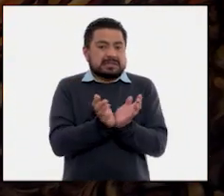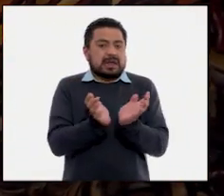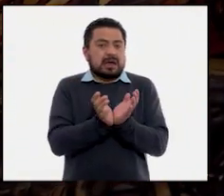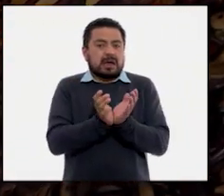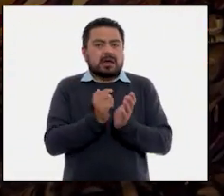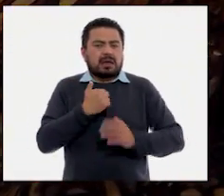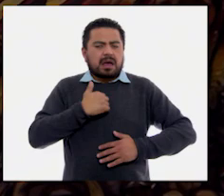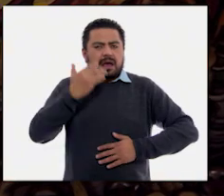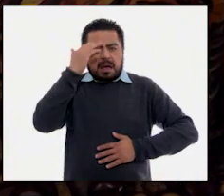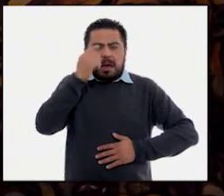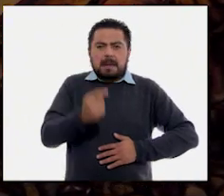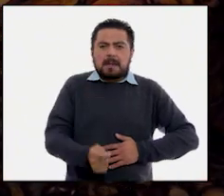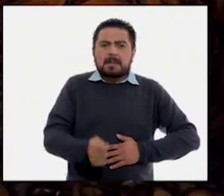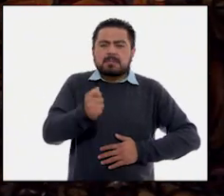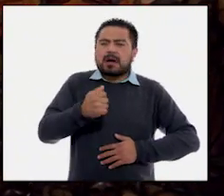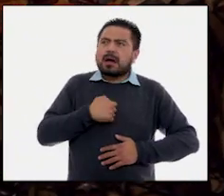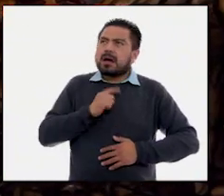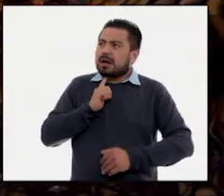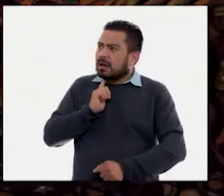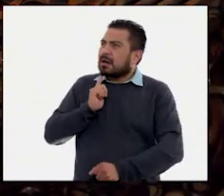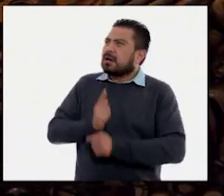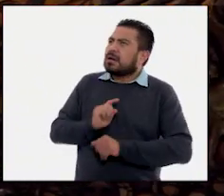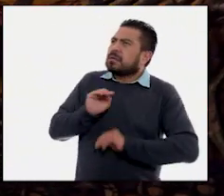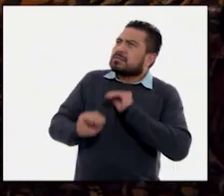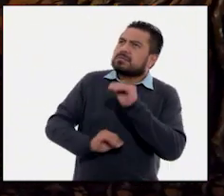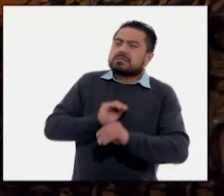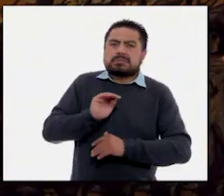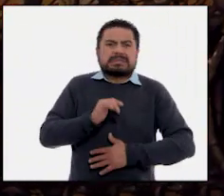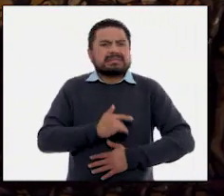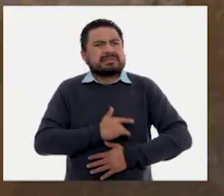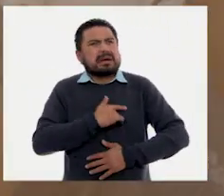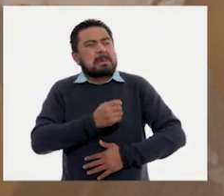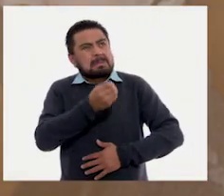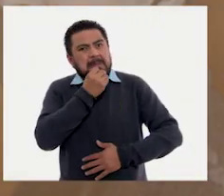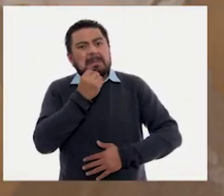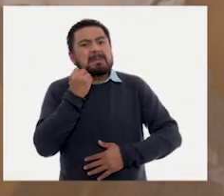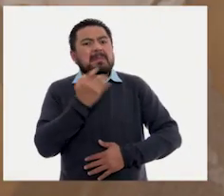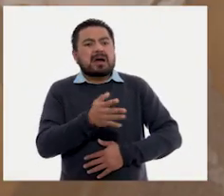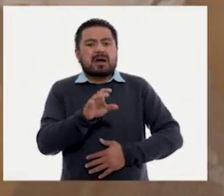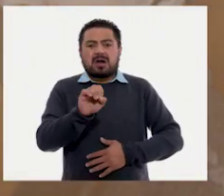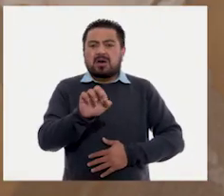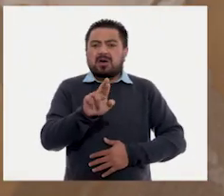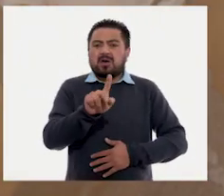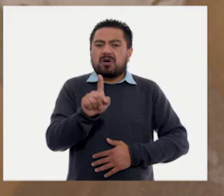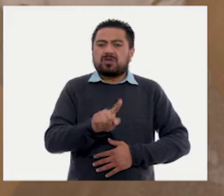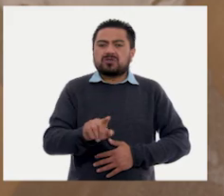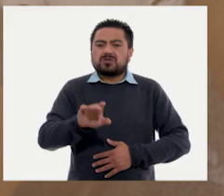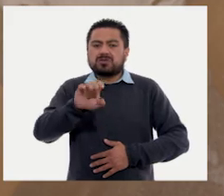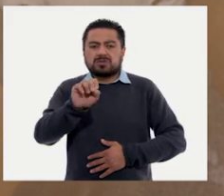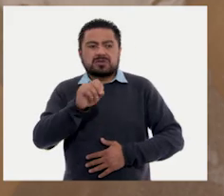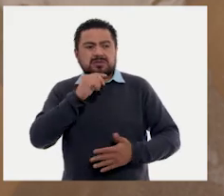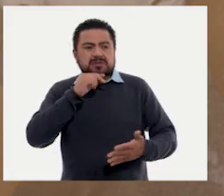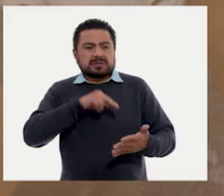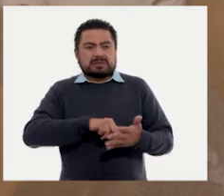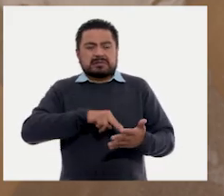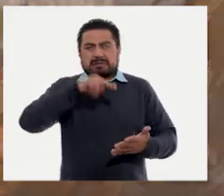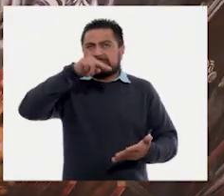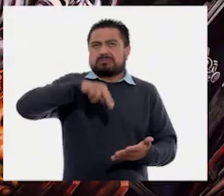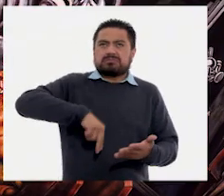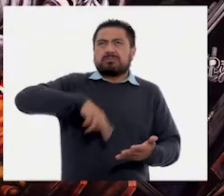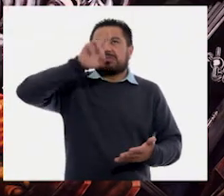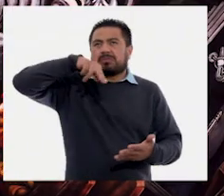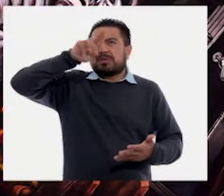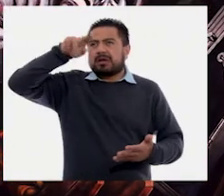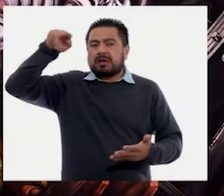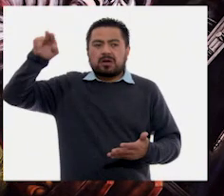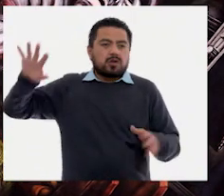estaban empezando a estructurar, me pareció maravilloso. Orozco, su gran pincelada, realmente